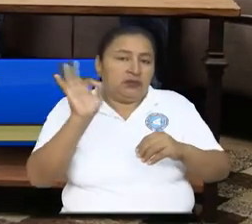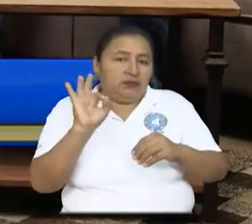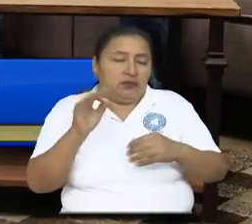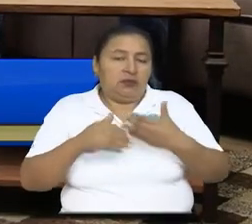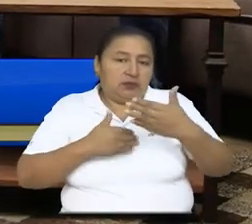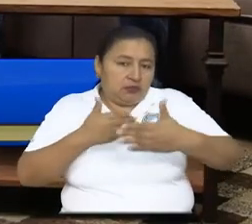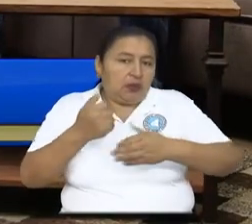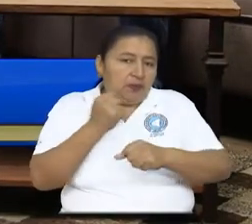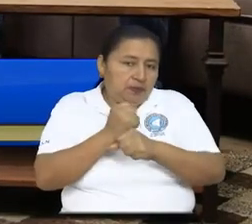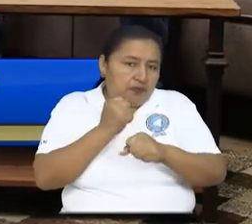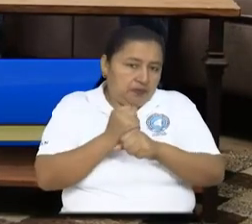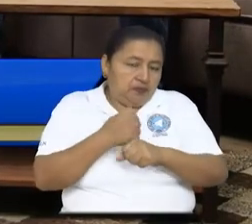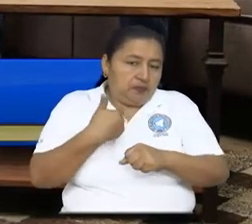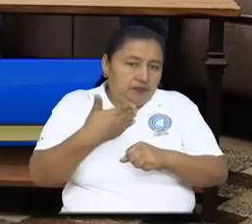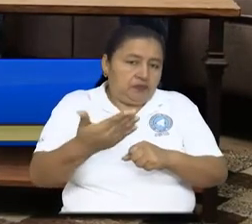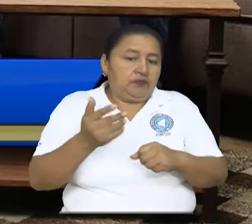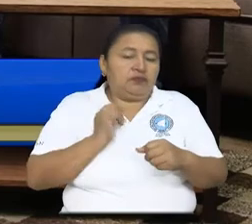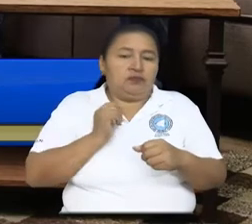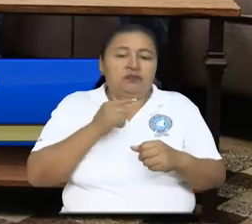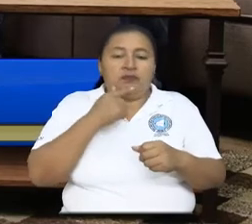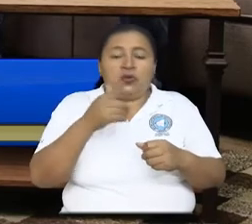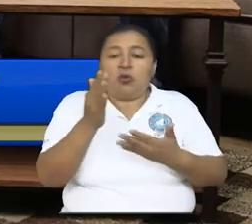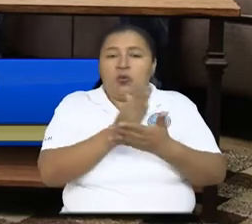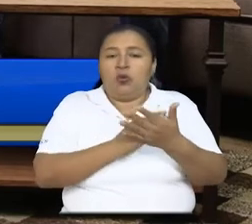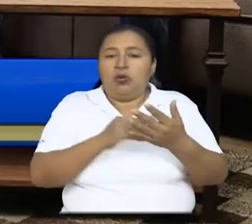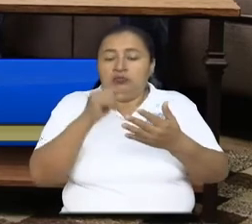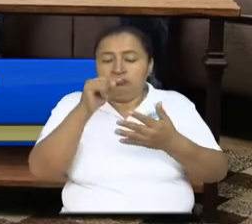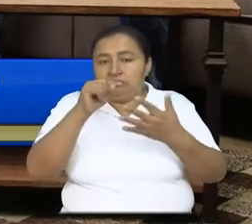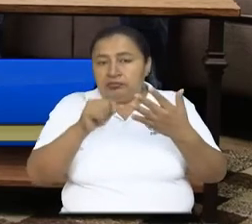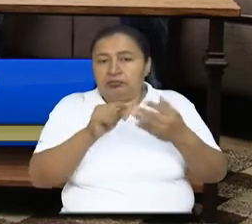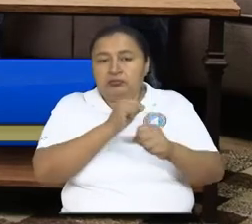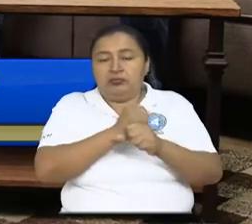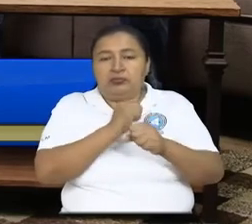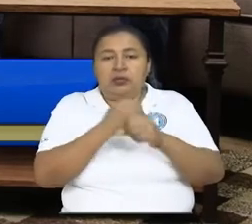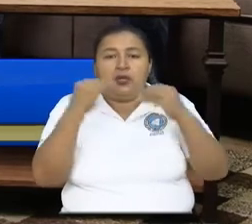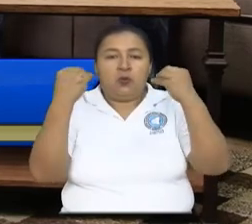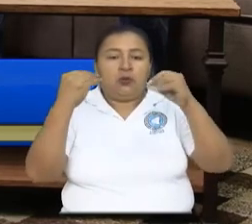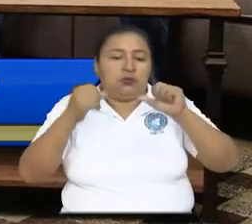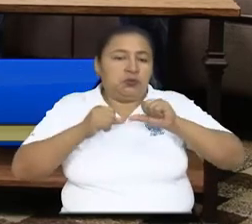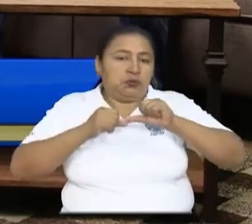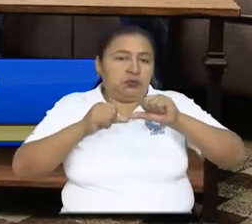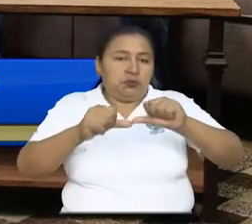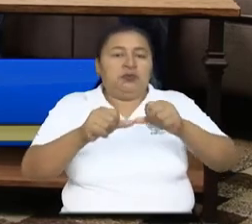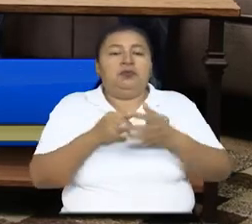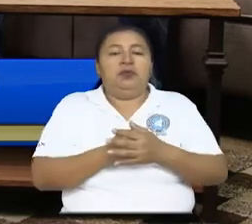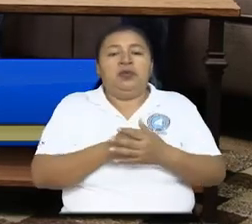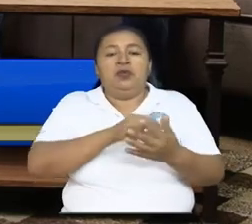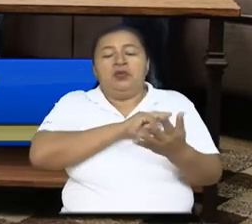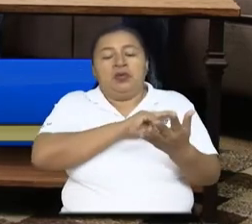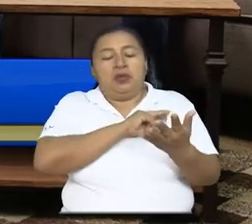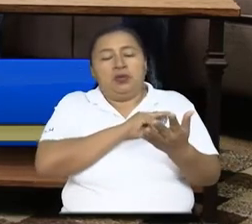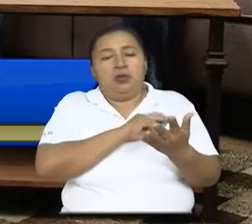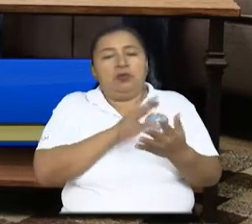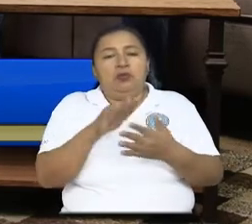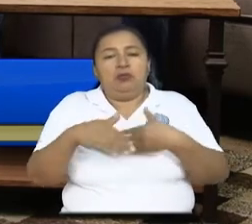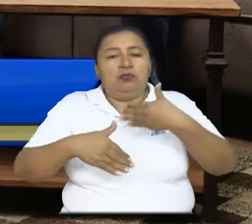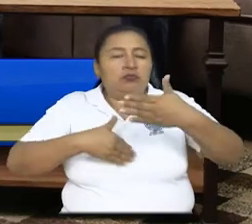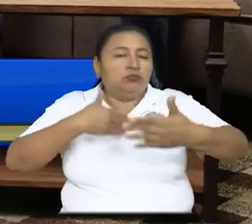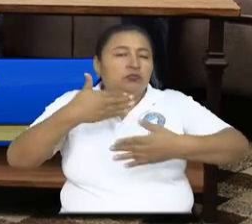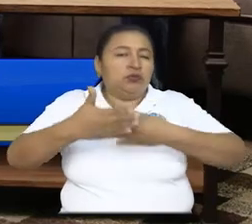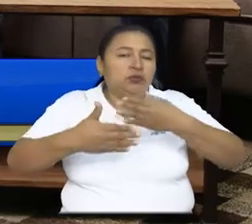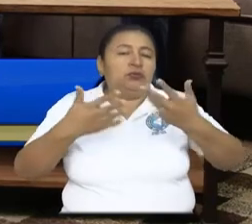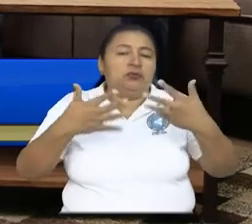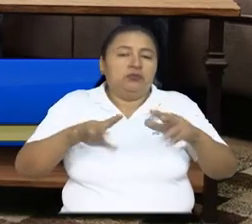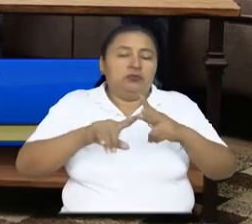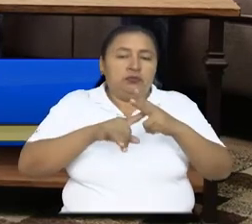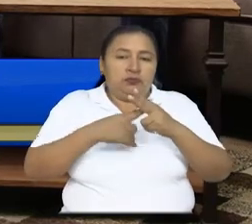pues verdad con estos puntos en educación continua y hay un proceso que se está